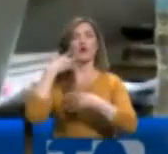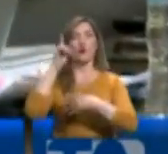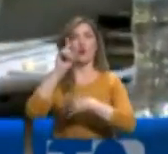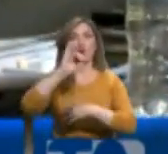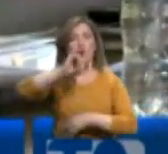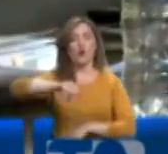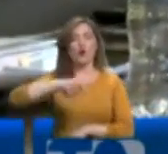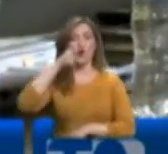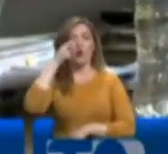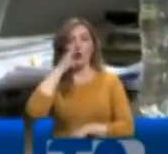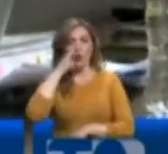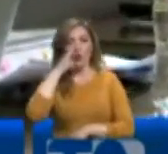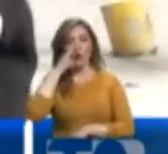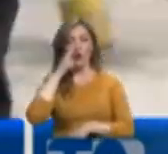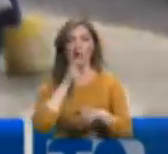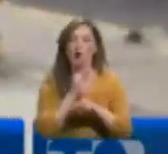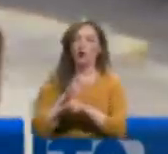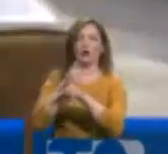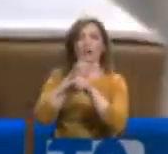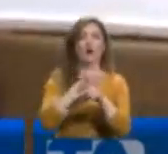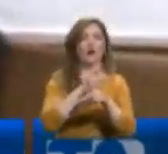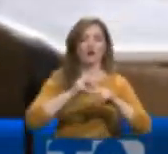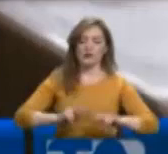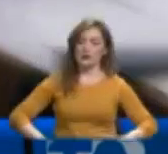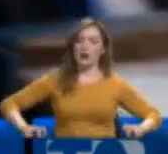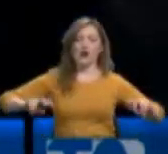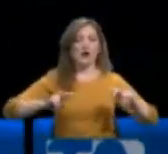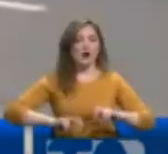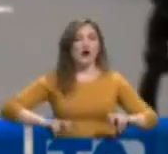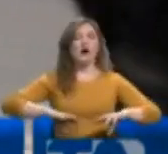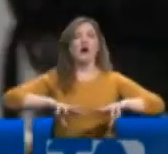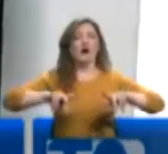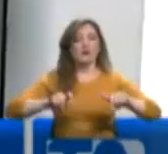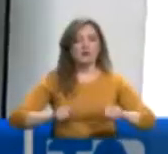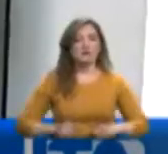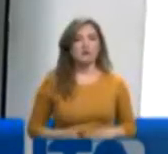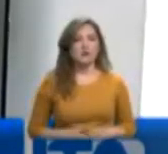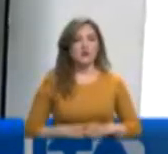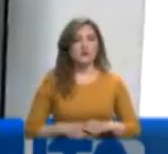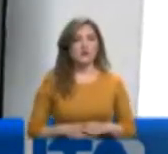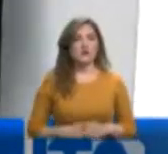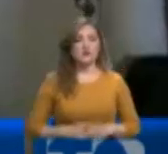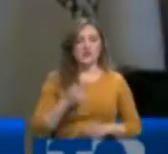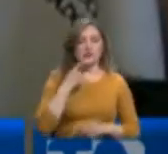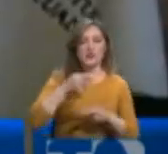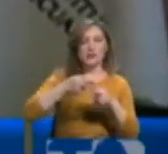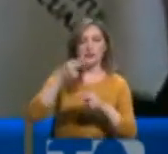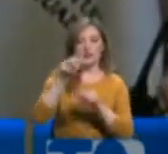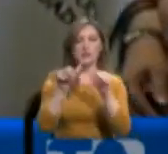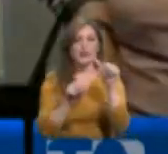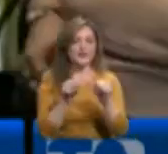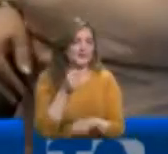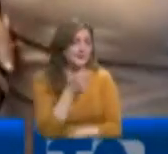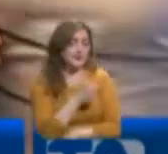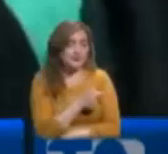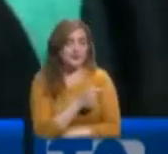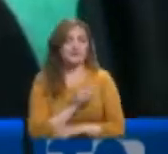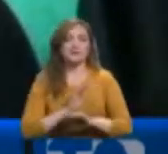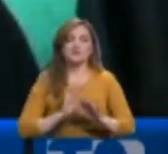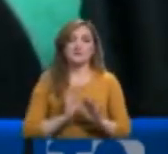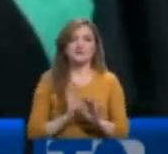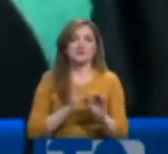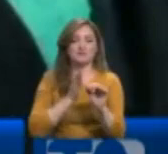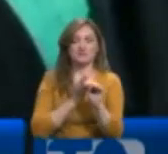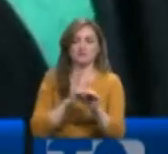1 de junio como medida cautelar dentro de una investigación por concusión. Insiste que la exasesora de Correa, Pamela Martínez,